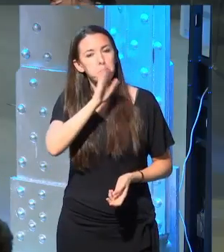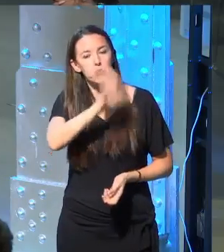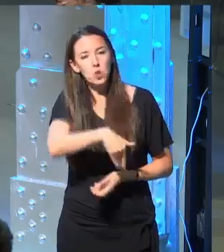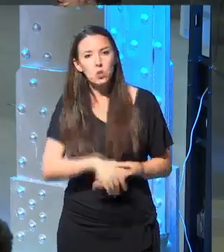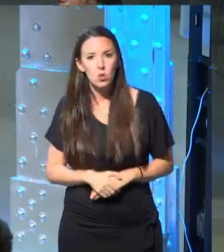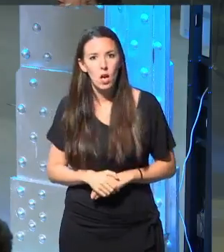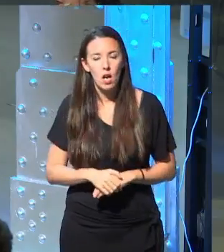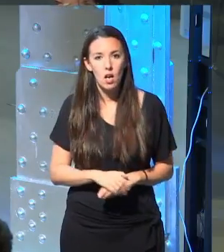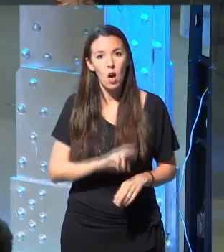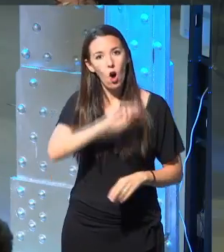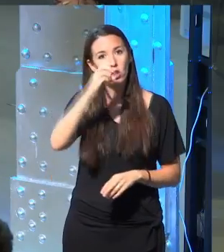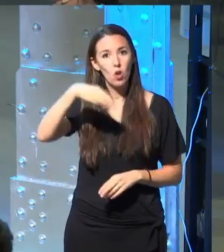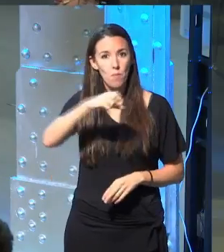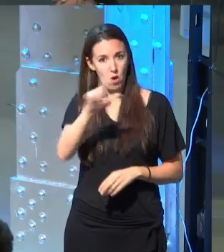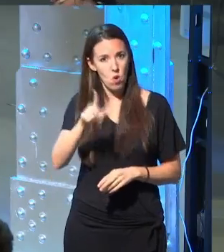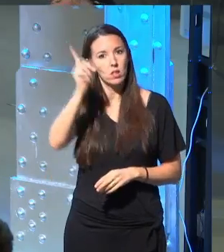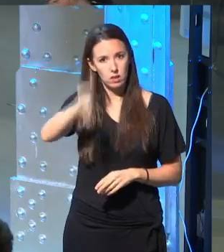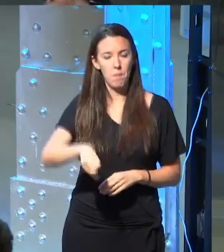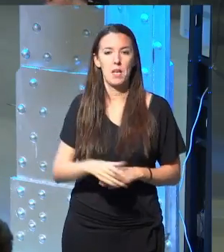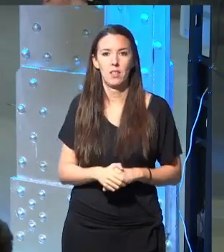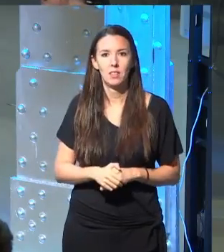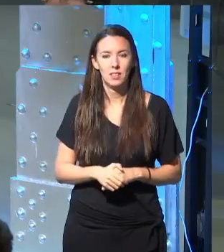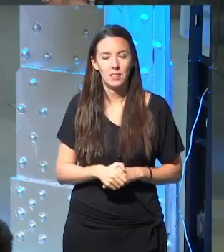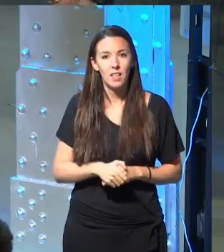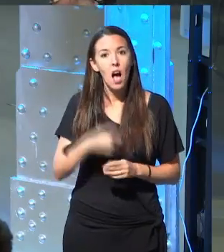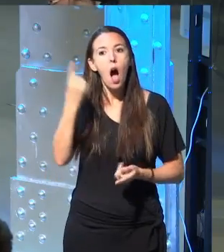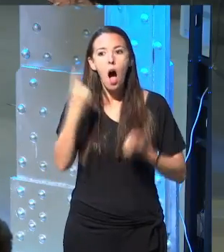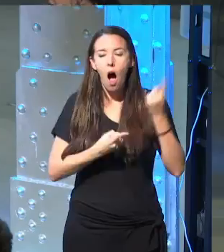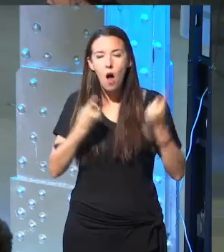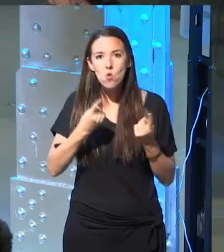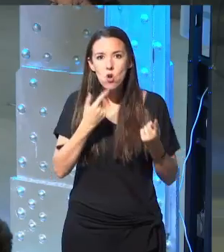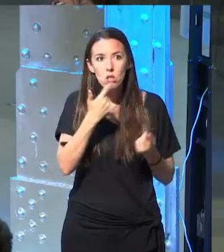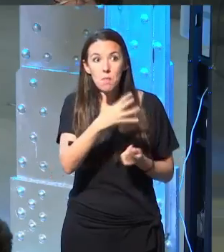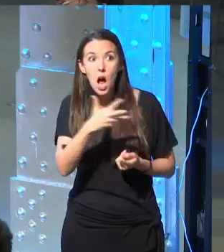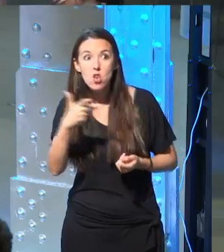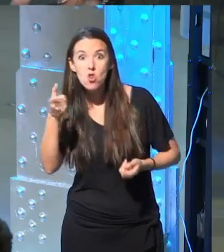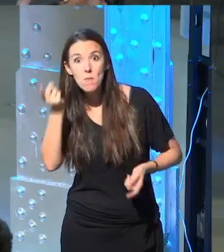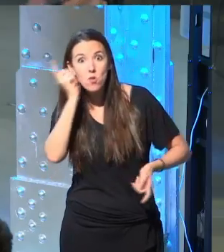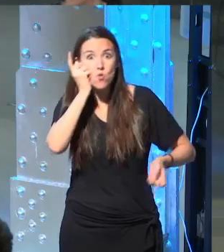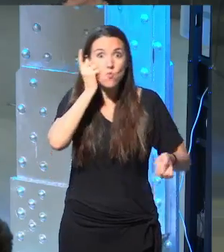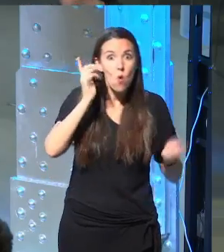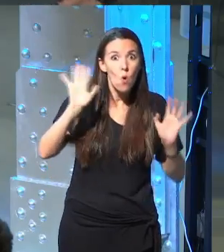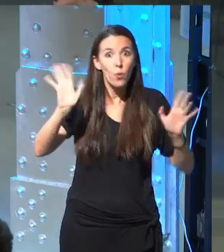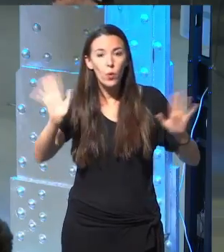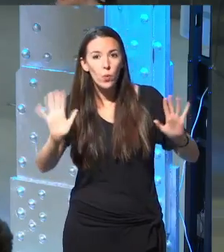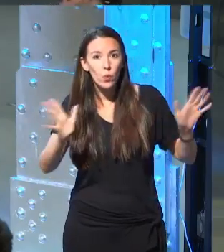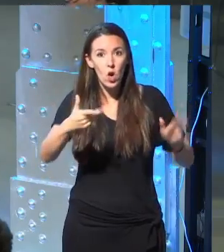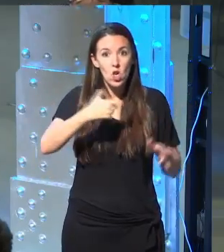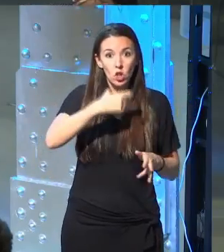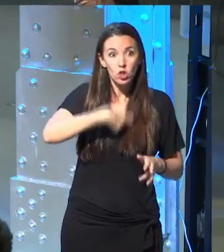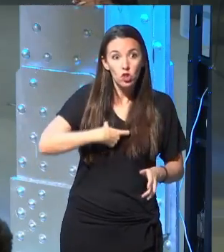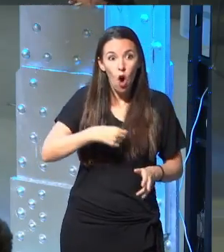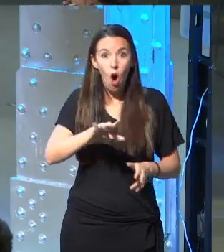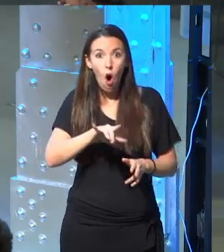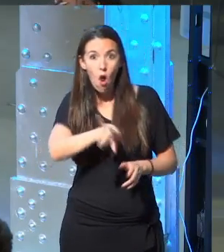Había un El Otro Manuel muy perturbador, ¿eh? Que, sí. Que había sí, uno sí, en plan, sí. Que me han robado el móvil, en plan, él en sí. Plan, voy a ser yo el prota.